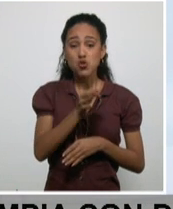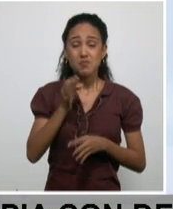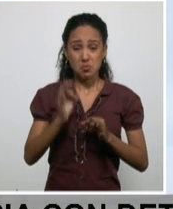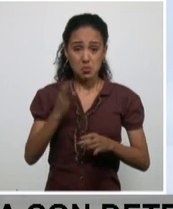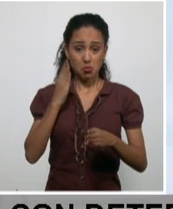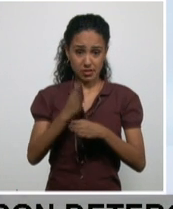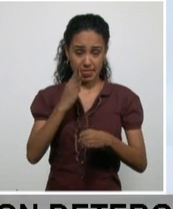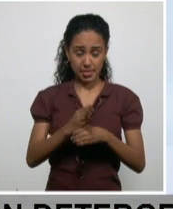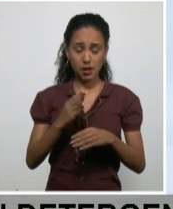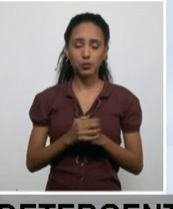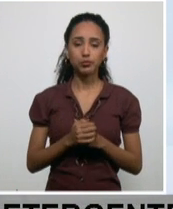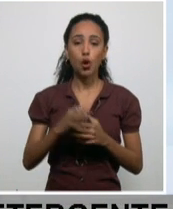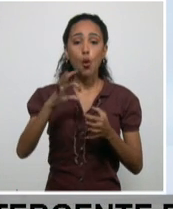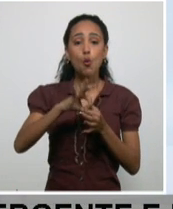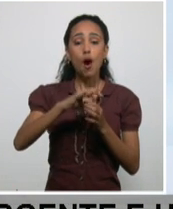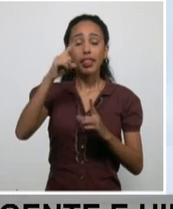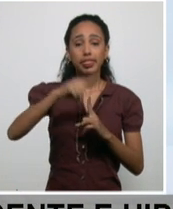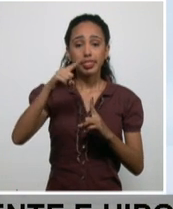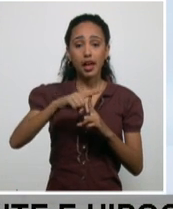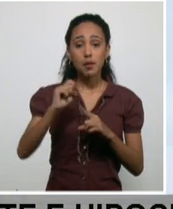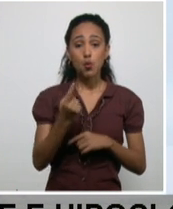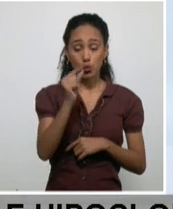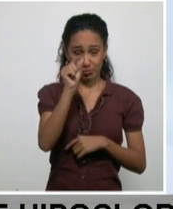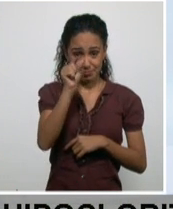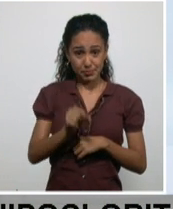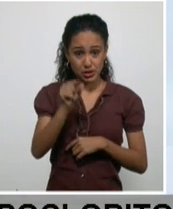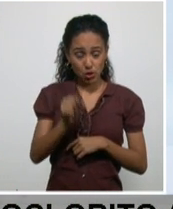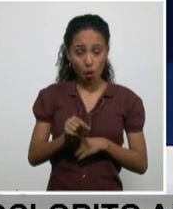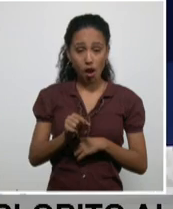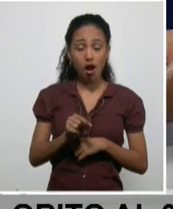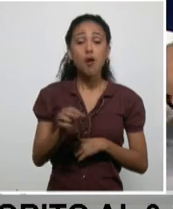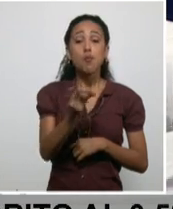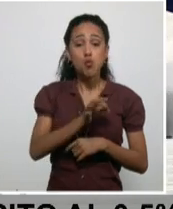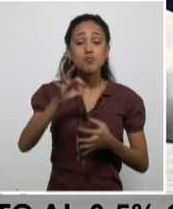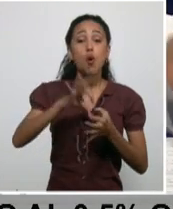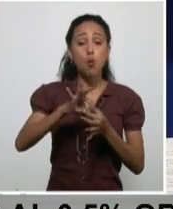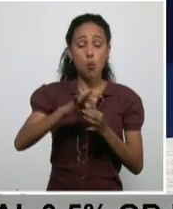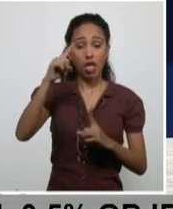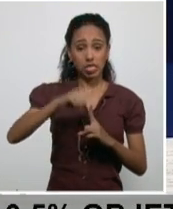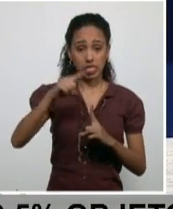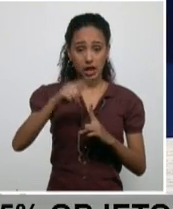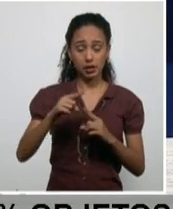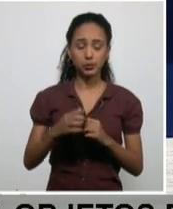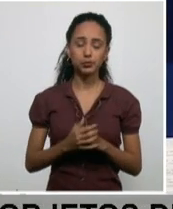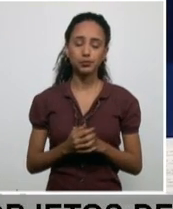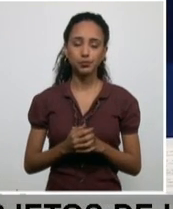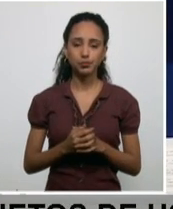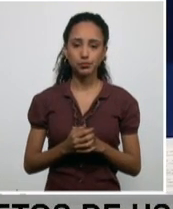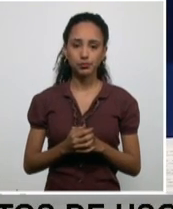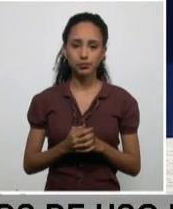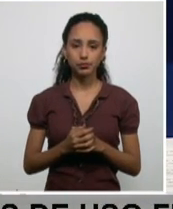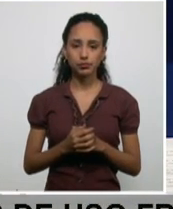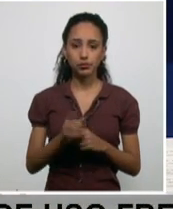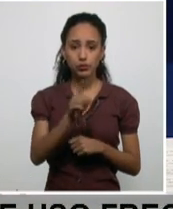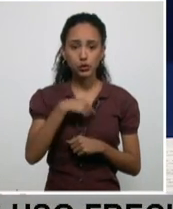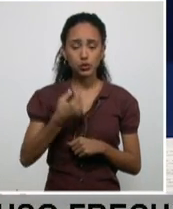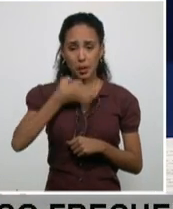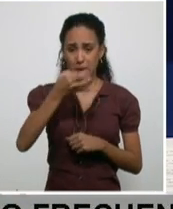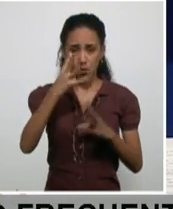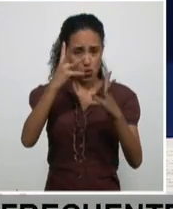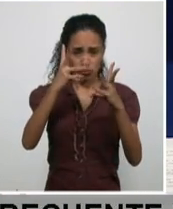y Guantánamo un caso del municipio Guantánamo. Y aunque decimos los números